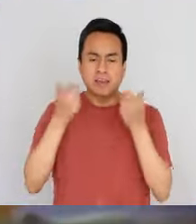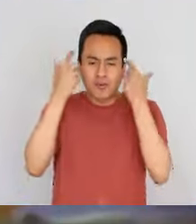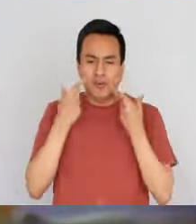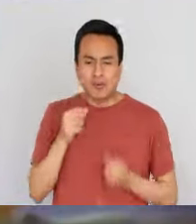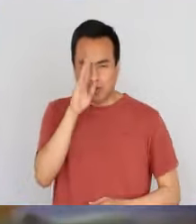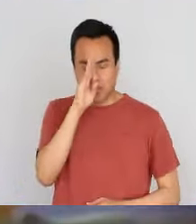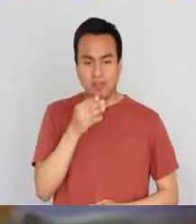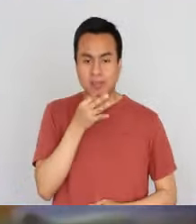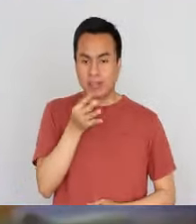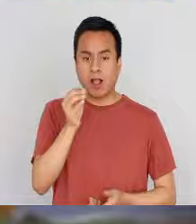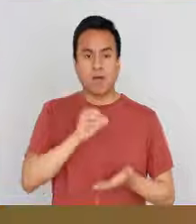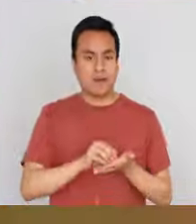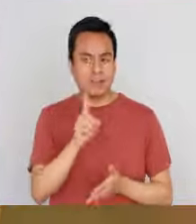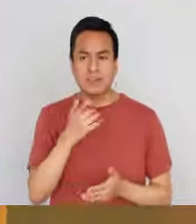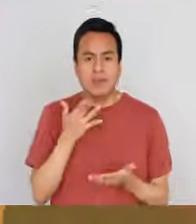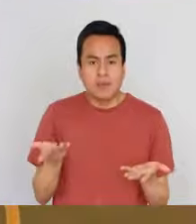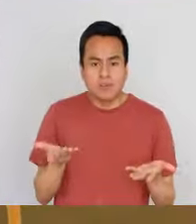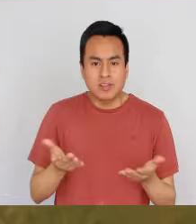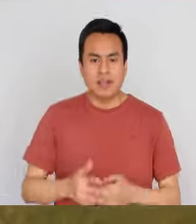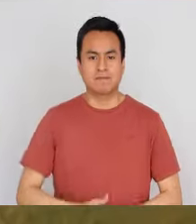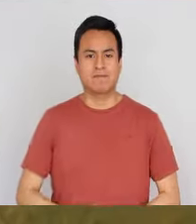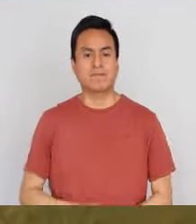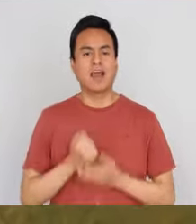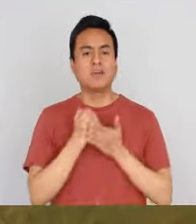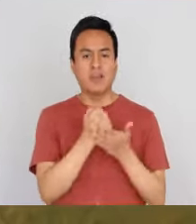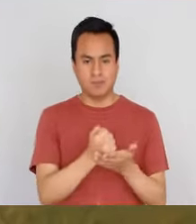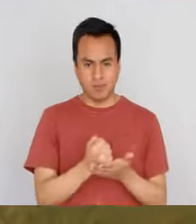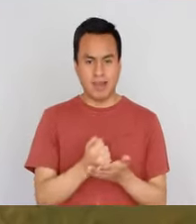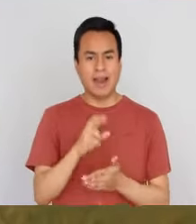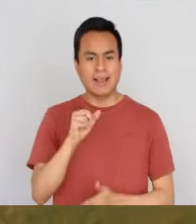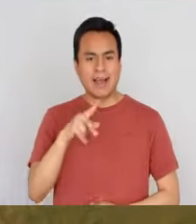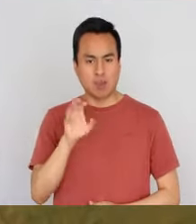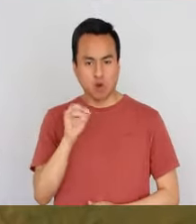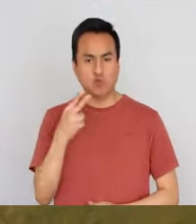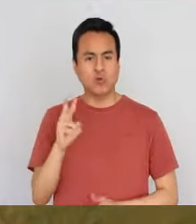Chocolo! Quiero decir algo más. ¡Qué cosa! ¡Ayudemos a